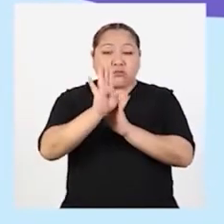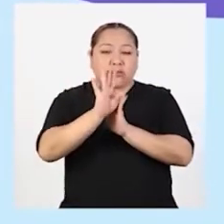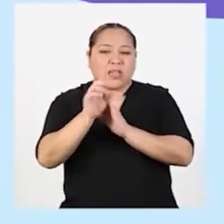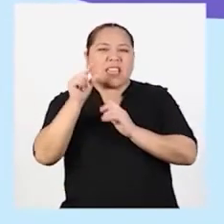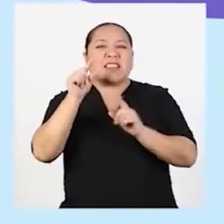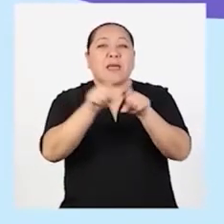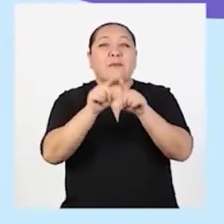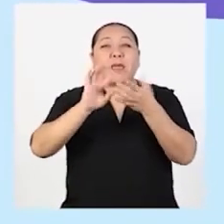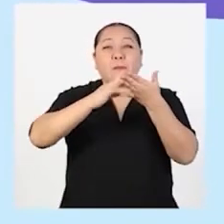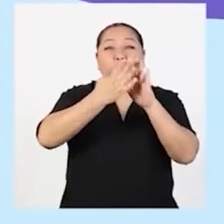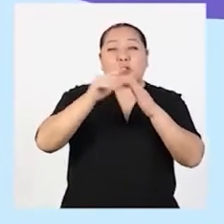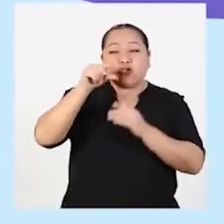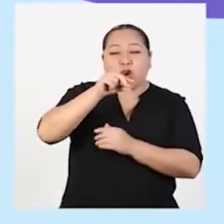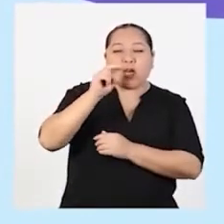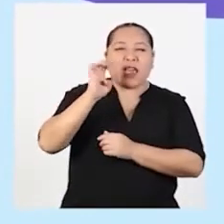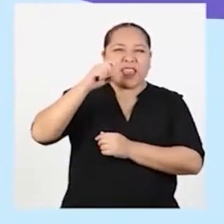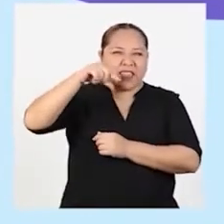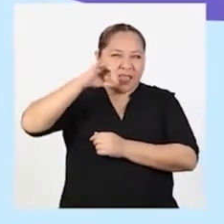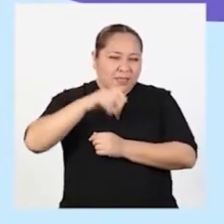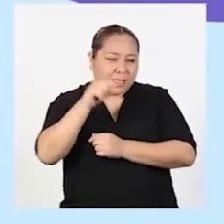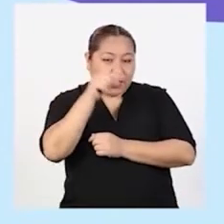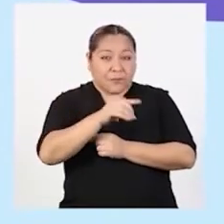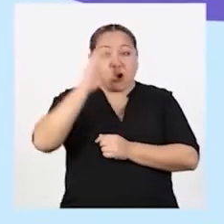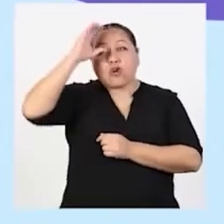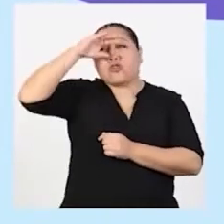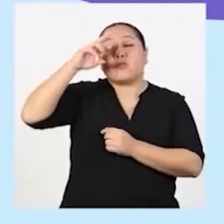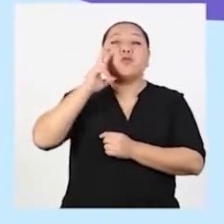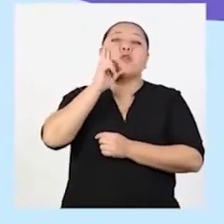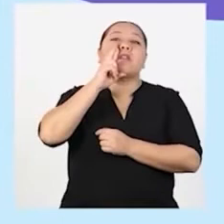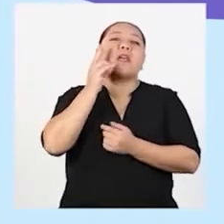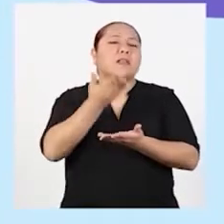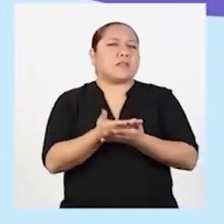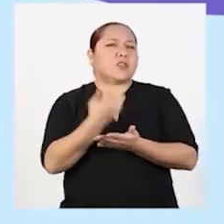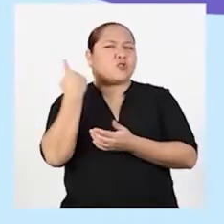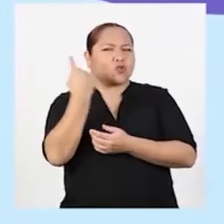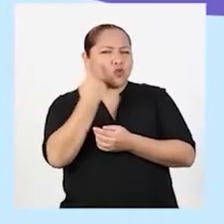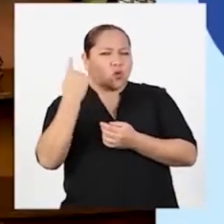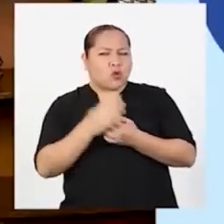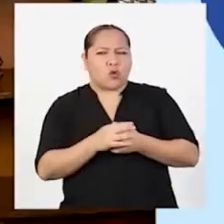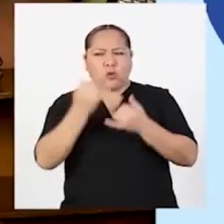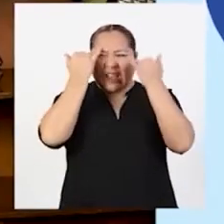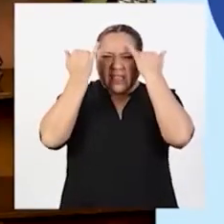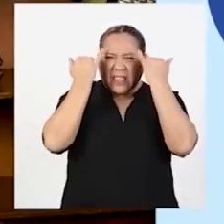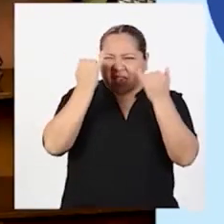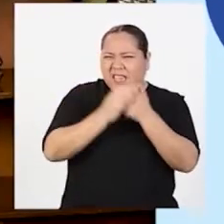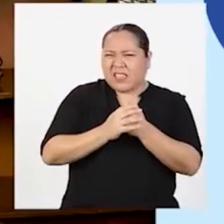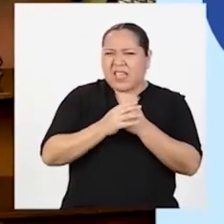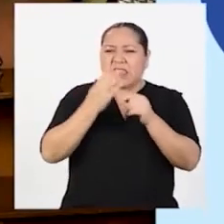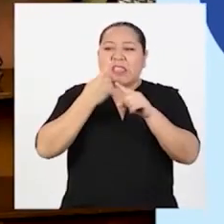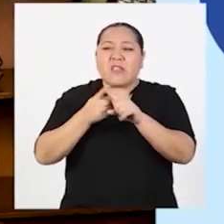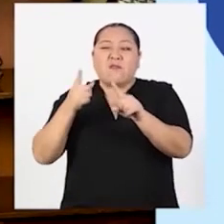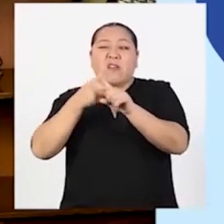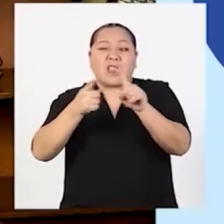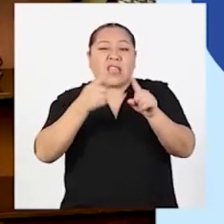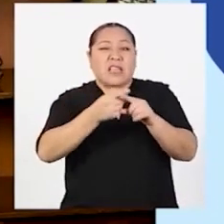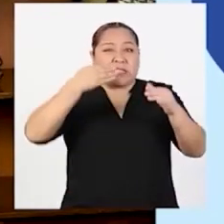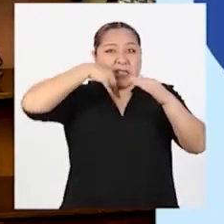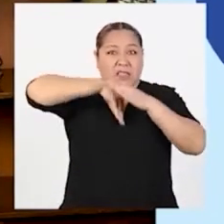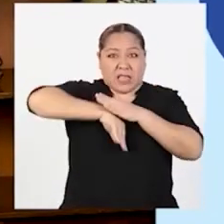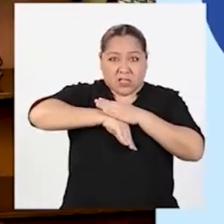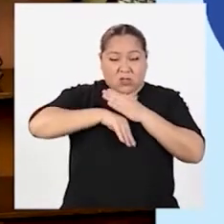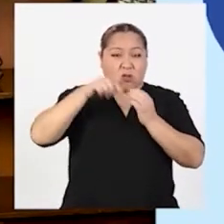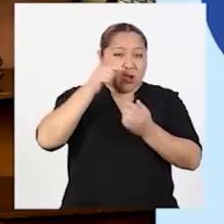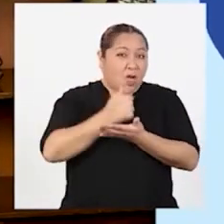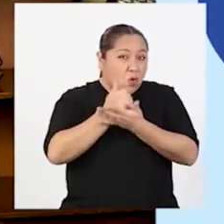biología evolutiva en la nueva visión de sí mismo y de la sociedad humana? Los estudios de biología evolutiva y